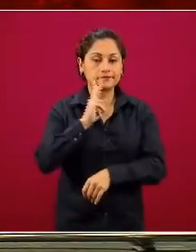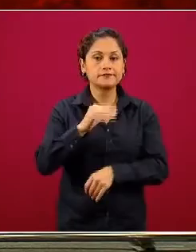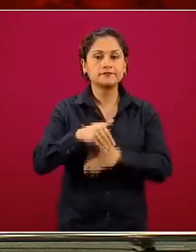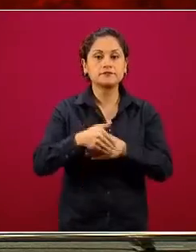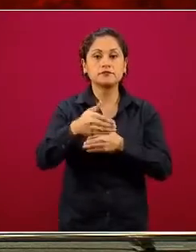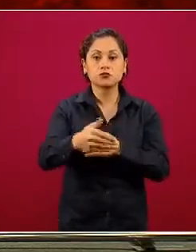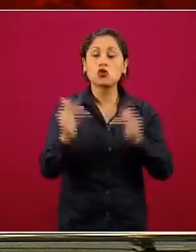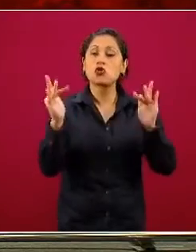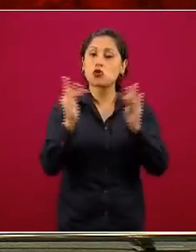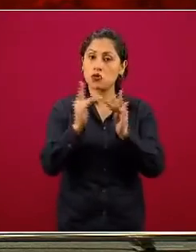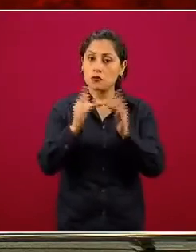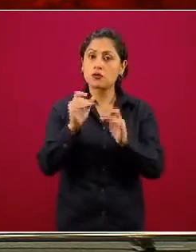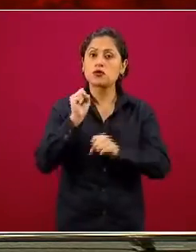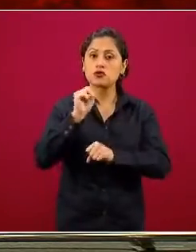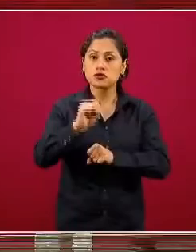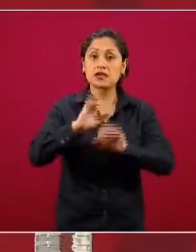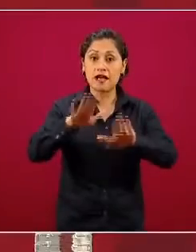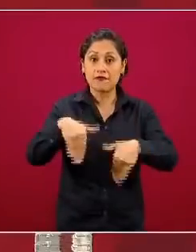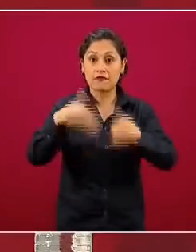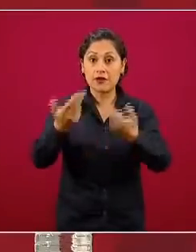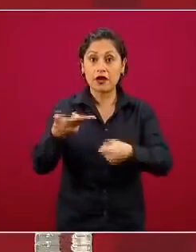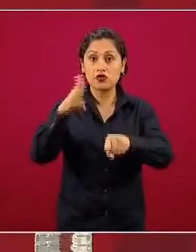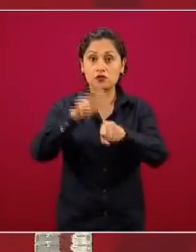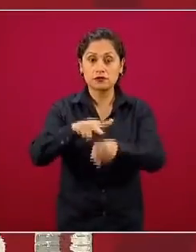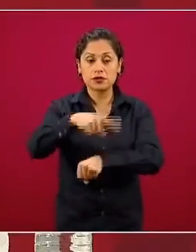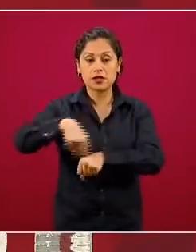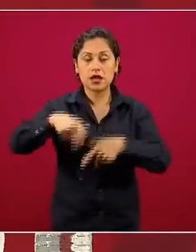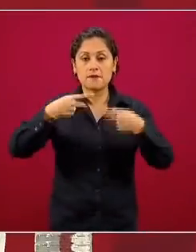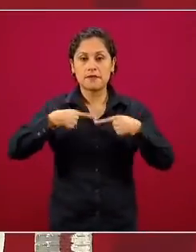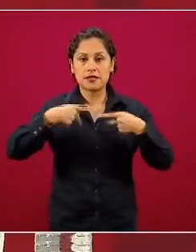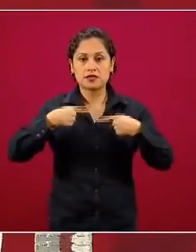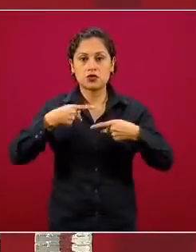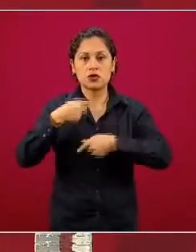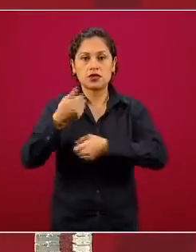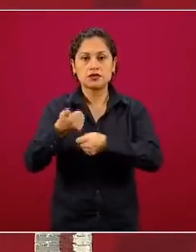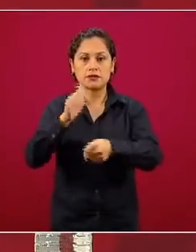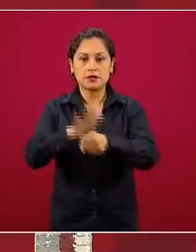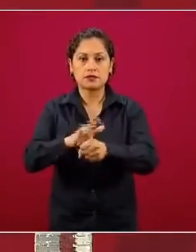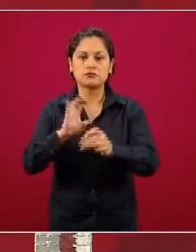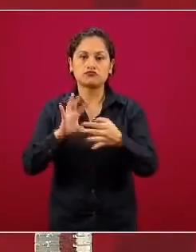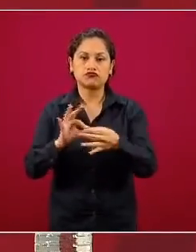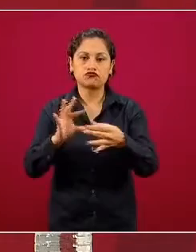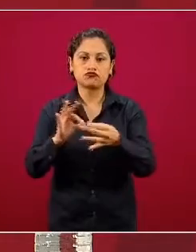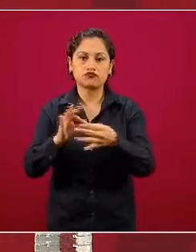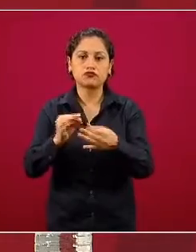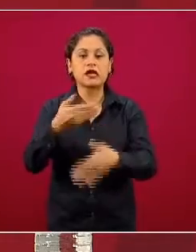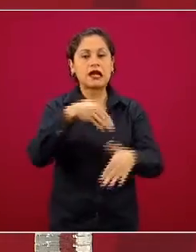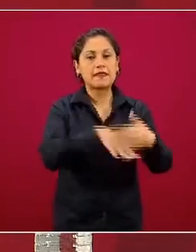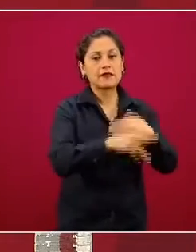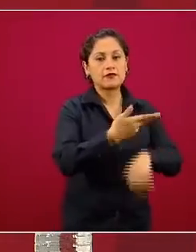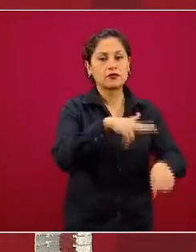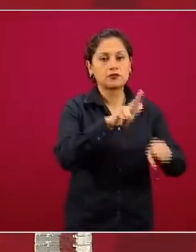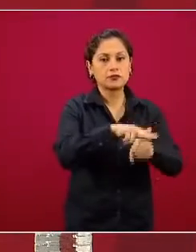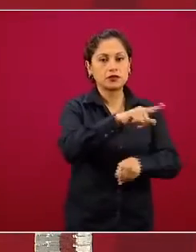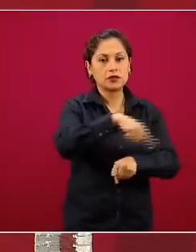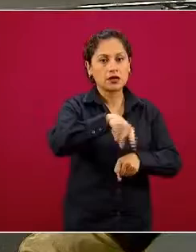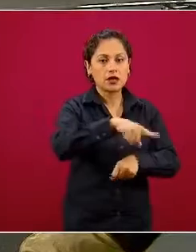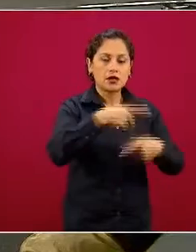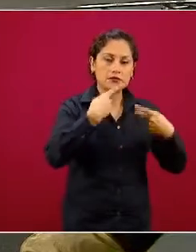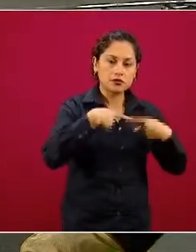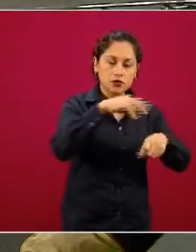gobierno de la ciudad que están fuera de los hospitales y obviamente el personal de salud, trabajadores sociales y enfermeras que